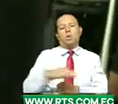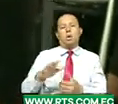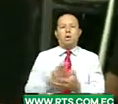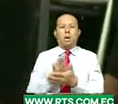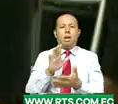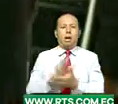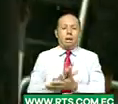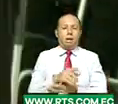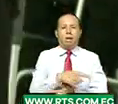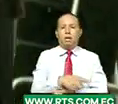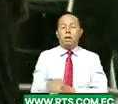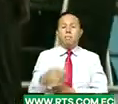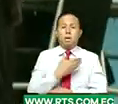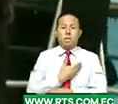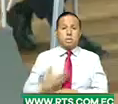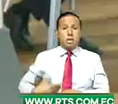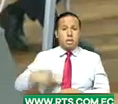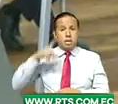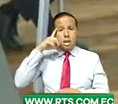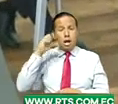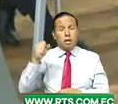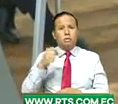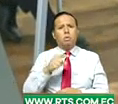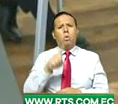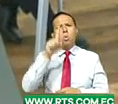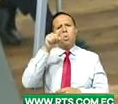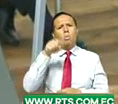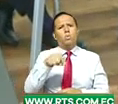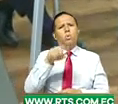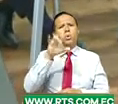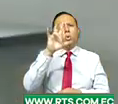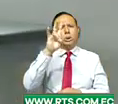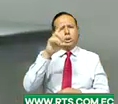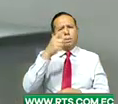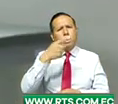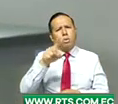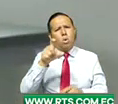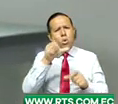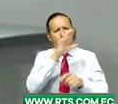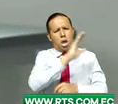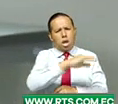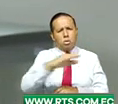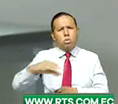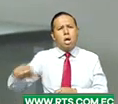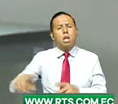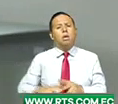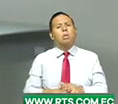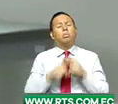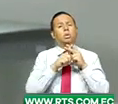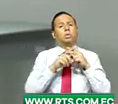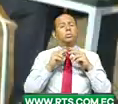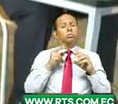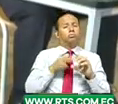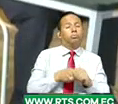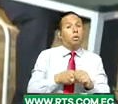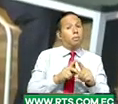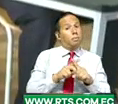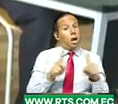del presidente Guillermo Lasso. Más de 1.7 millones de estudiantes iniciaron clases. De esa cifra,